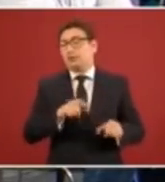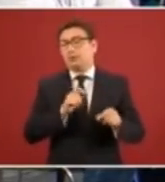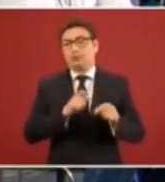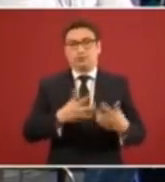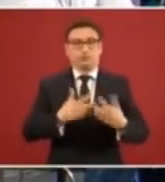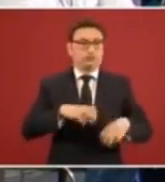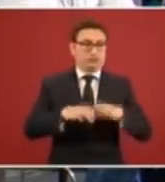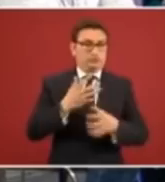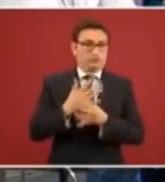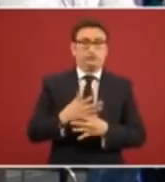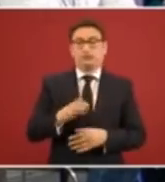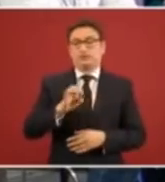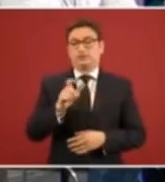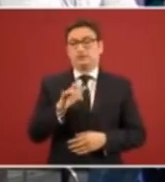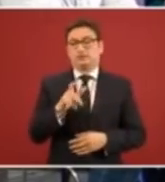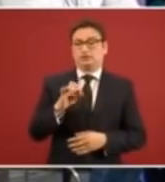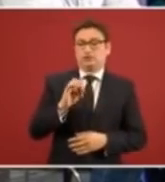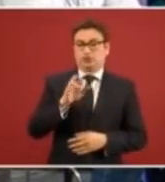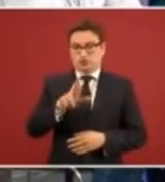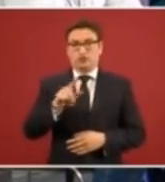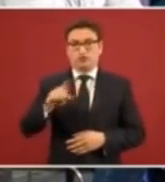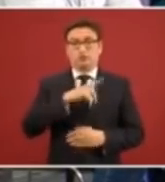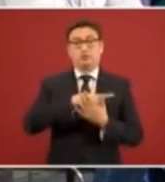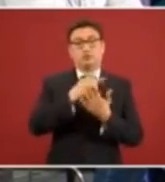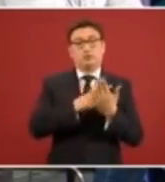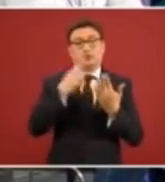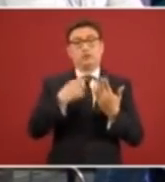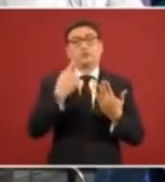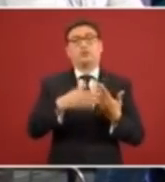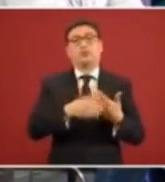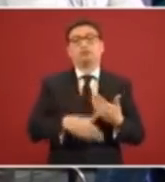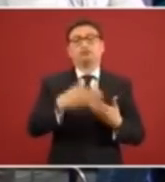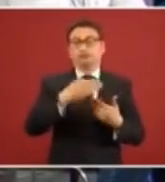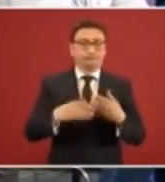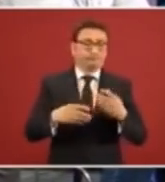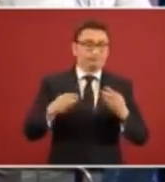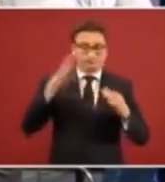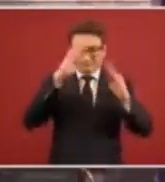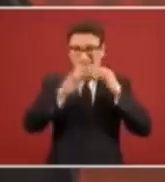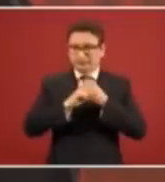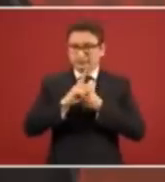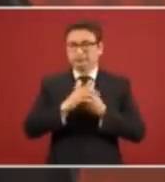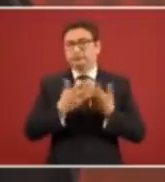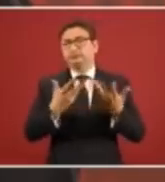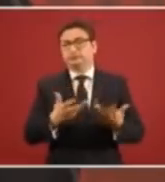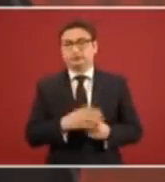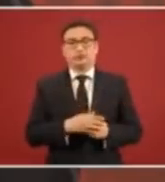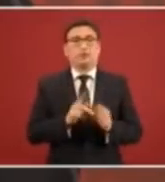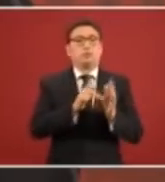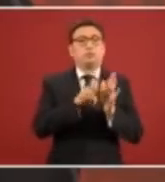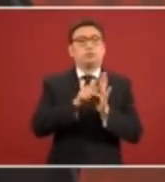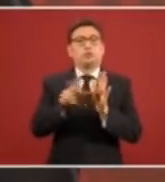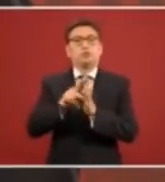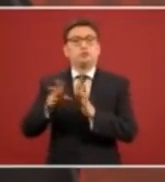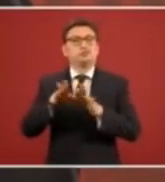empresarios. Y Excelsior y el plan para superar la crisis. Presidente, sobre ese panorama de la